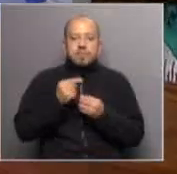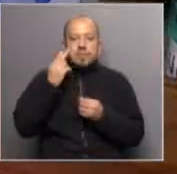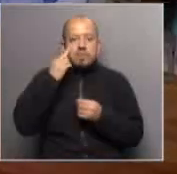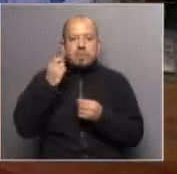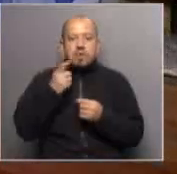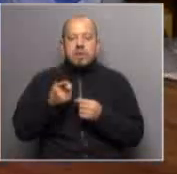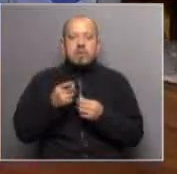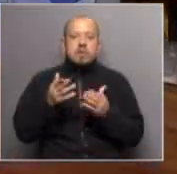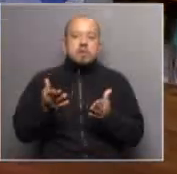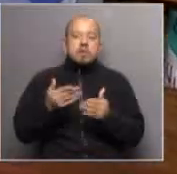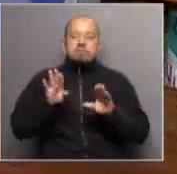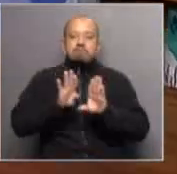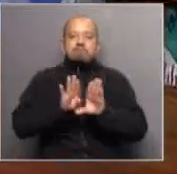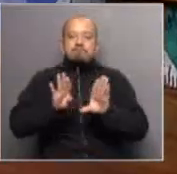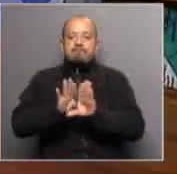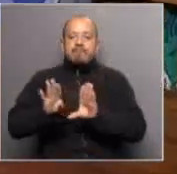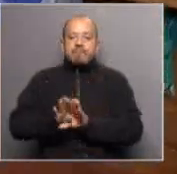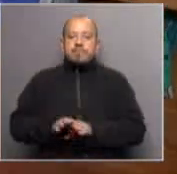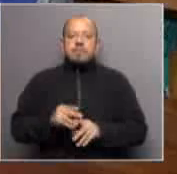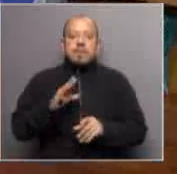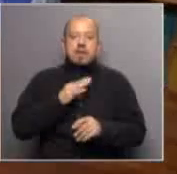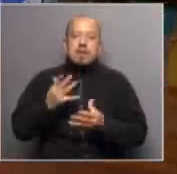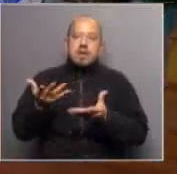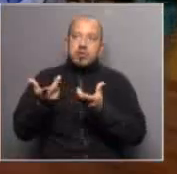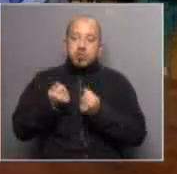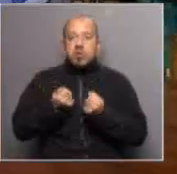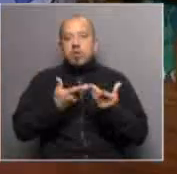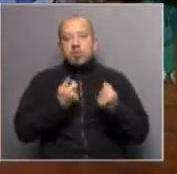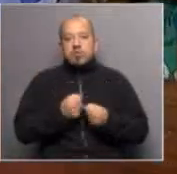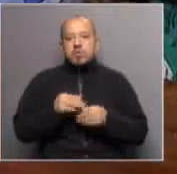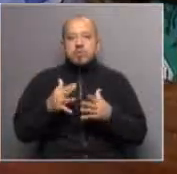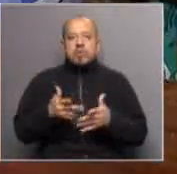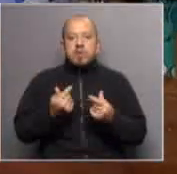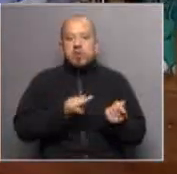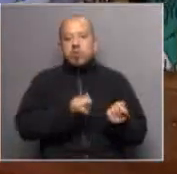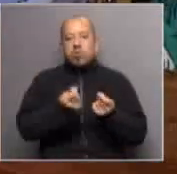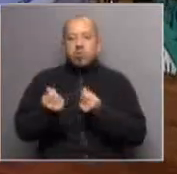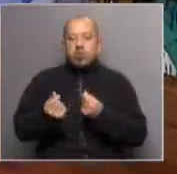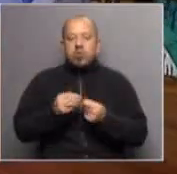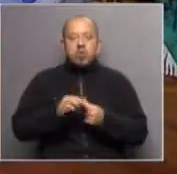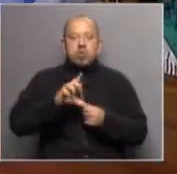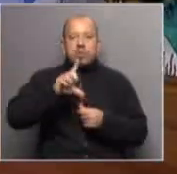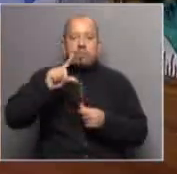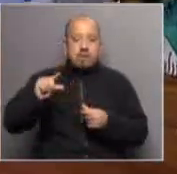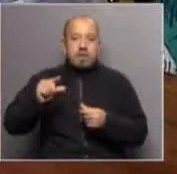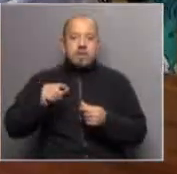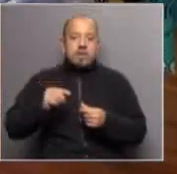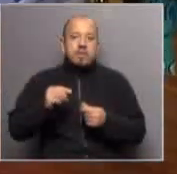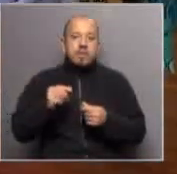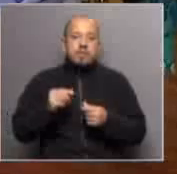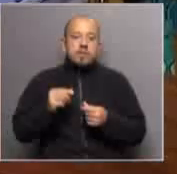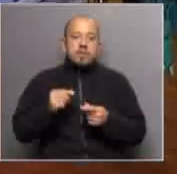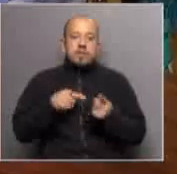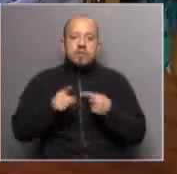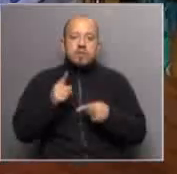mitad. Si bien ahora hay ayudas para que los costos bajen un poco, obviamente que es